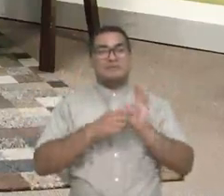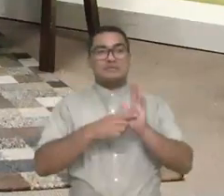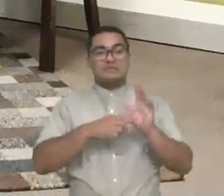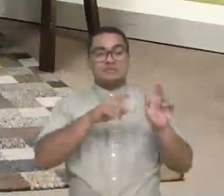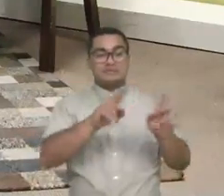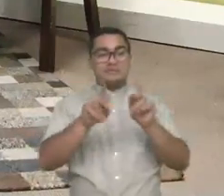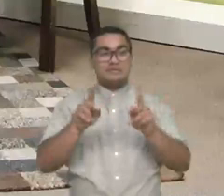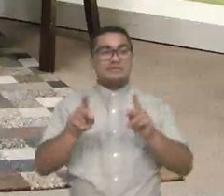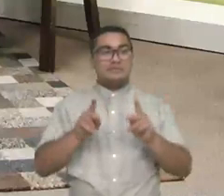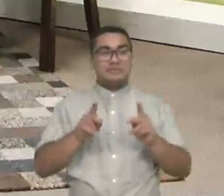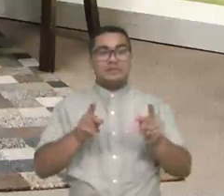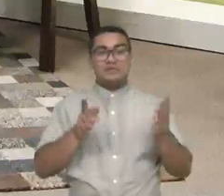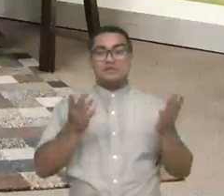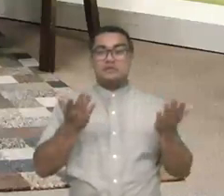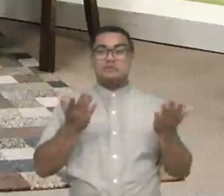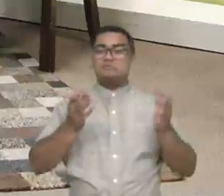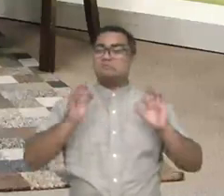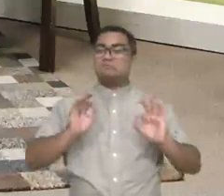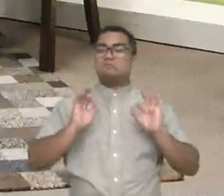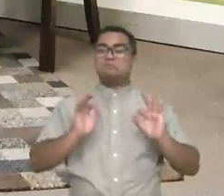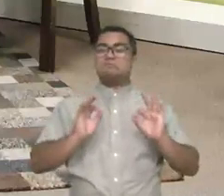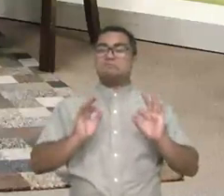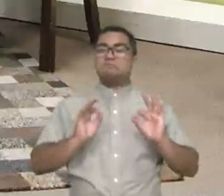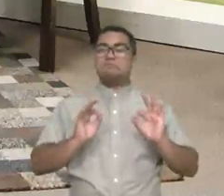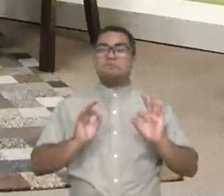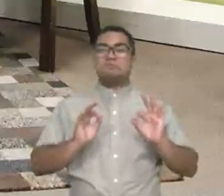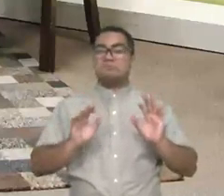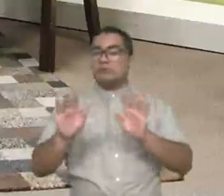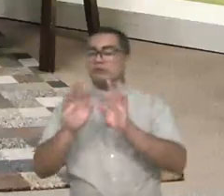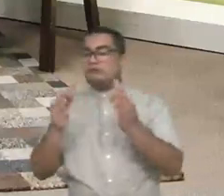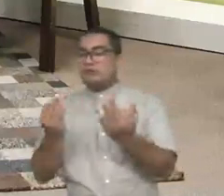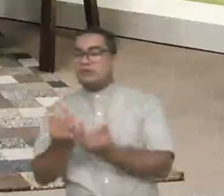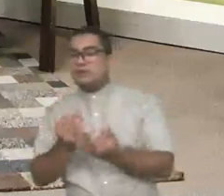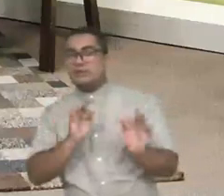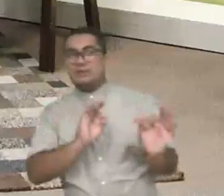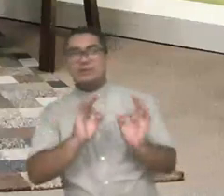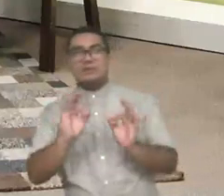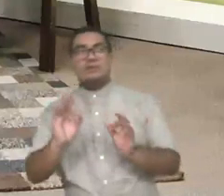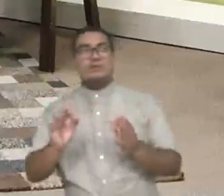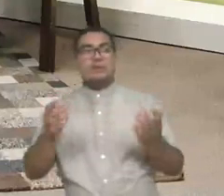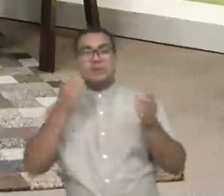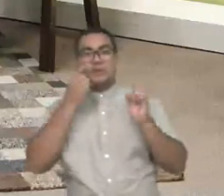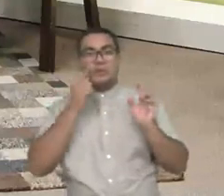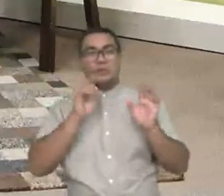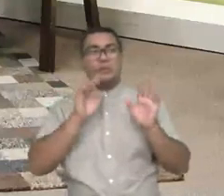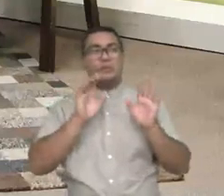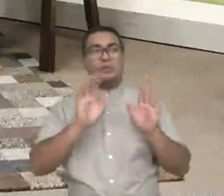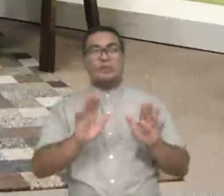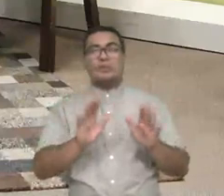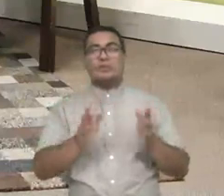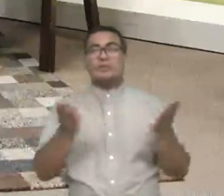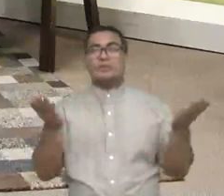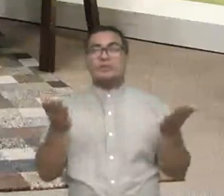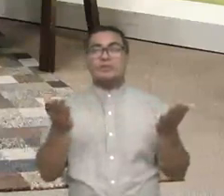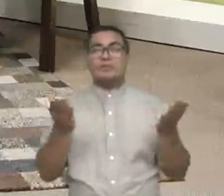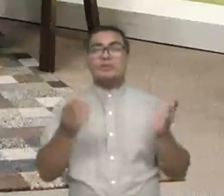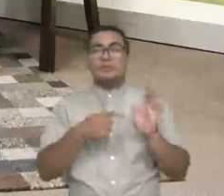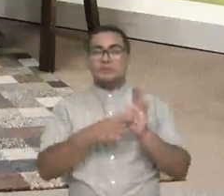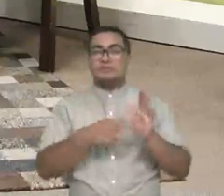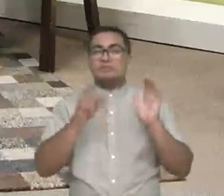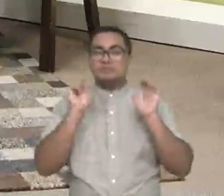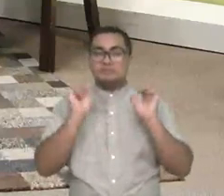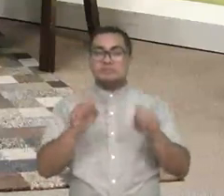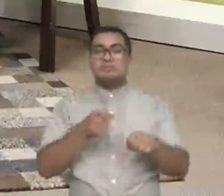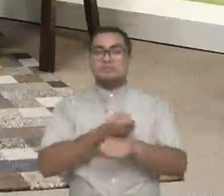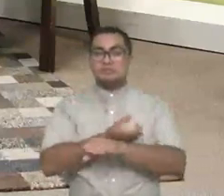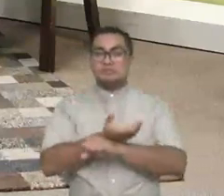seguros, nuestra familia va a estar segura. Así es. Va a estar prevenida, que es lo más importante, prevenir. Entonces, un TIC podría ser eso. Así